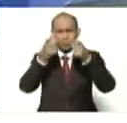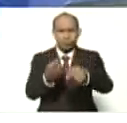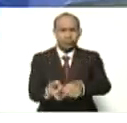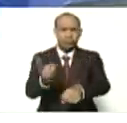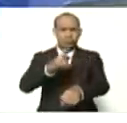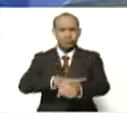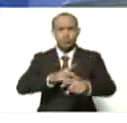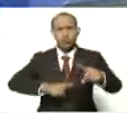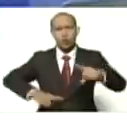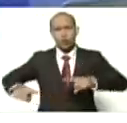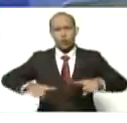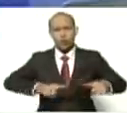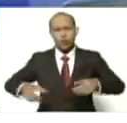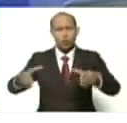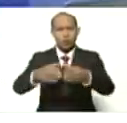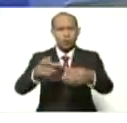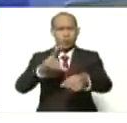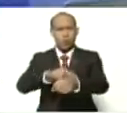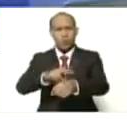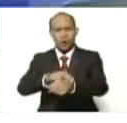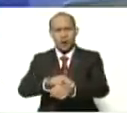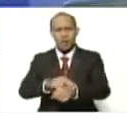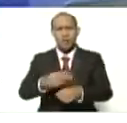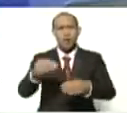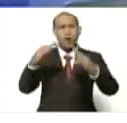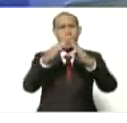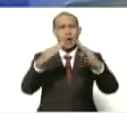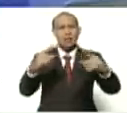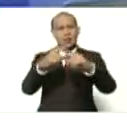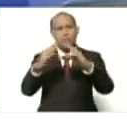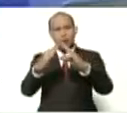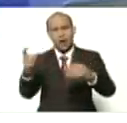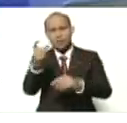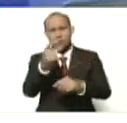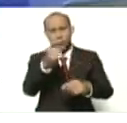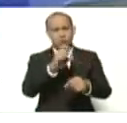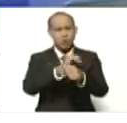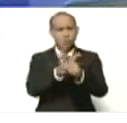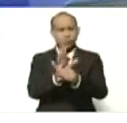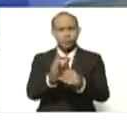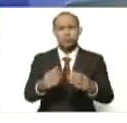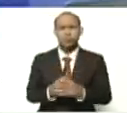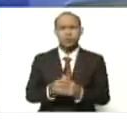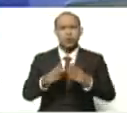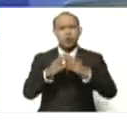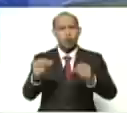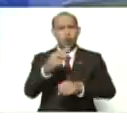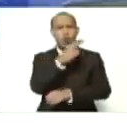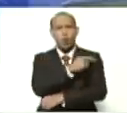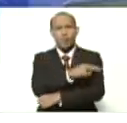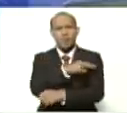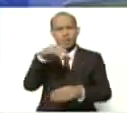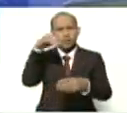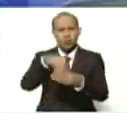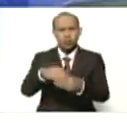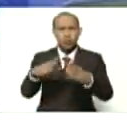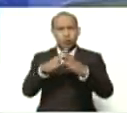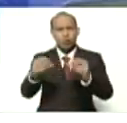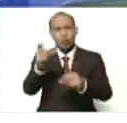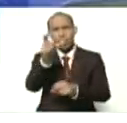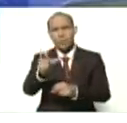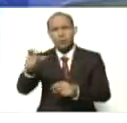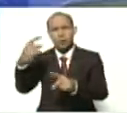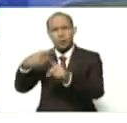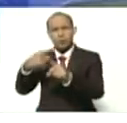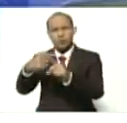todas las brigadas médicas las pesquisas a tiempo y todo lo que es la hospitalización de todos los casos dar el